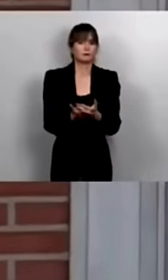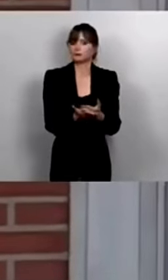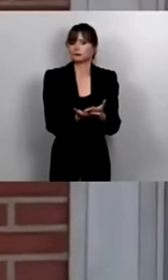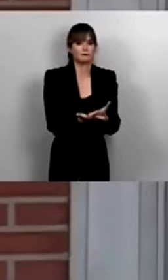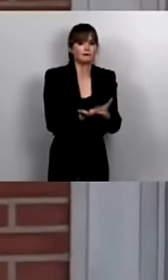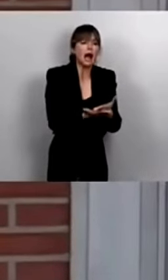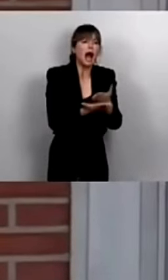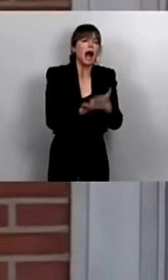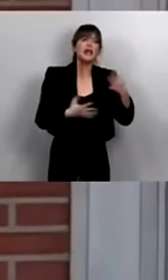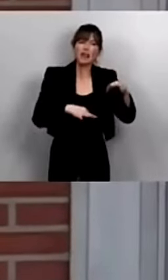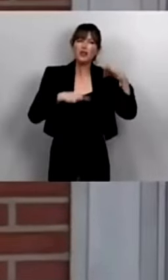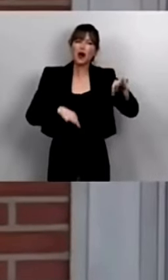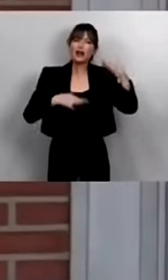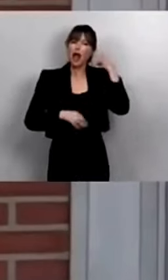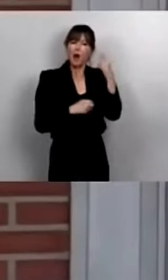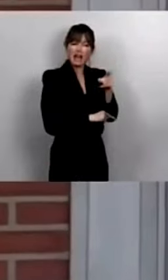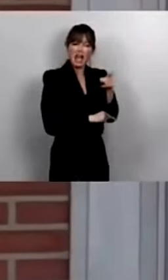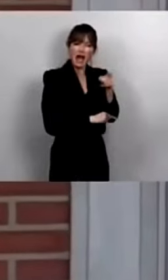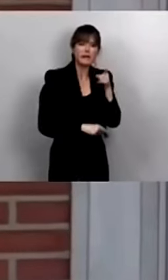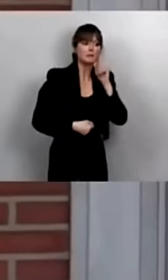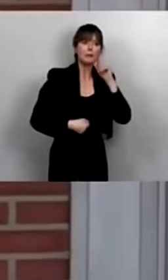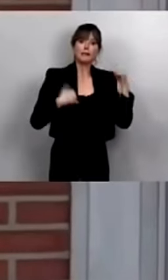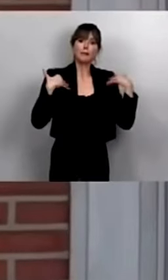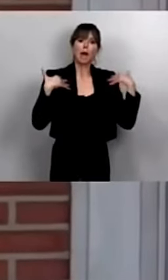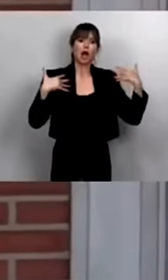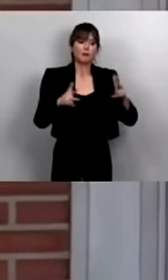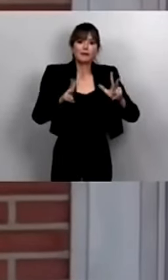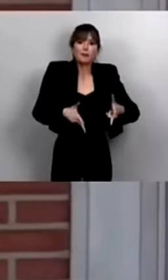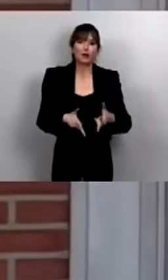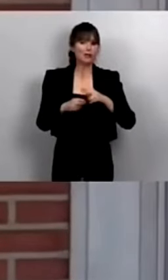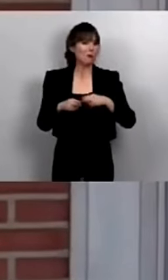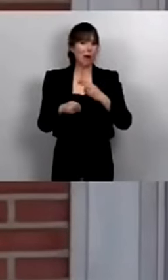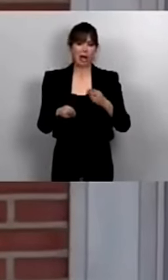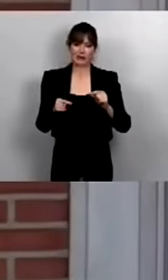No puede comer después de medianoche, no le puede dar el